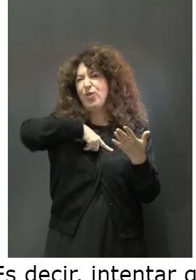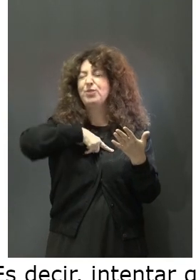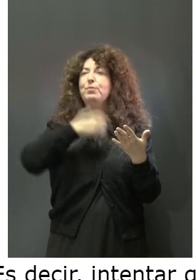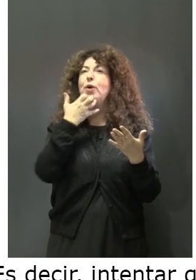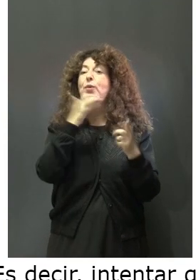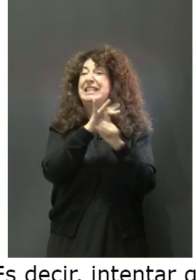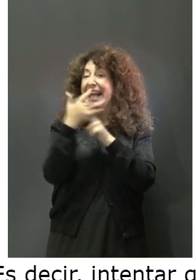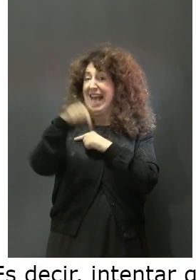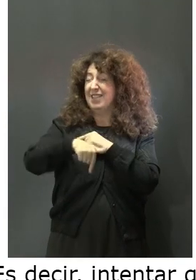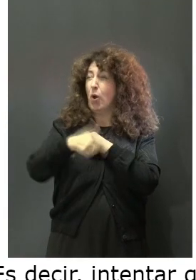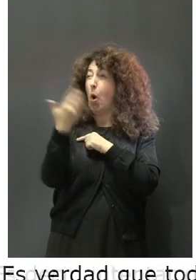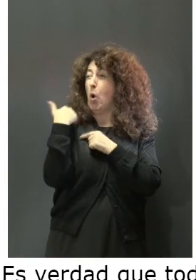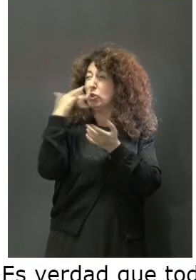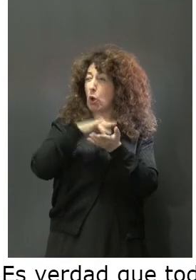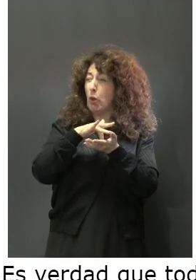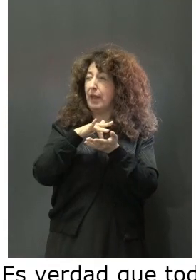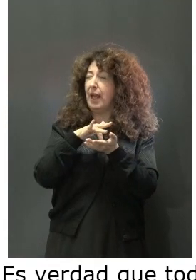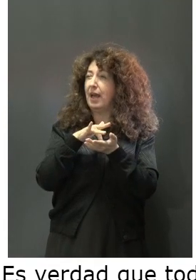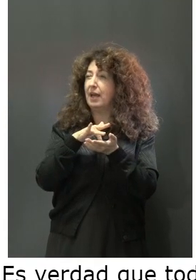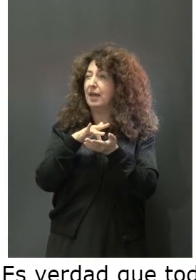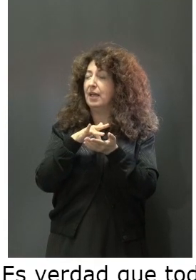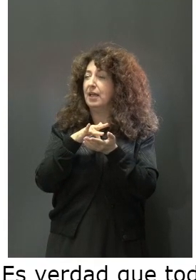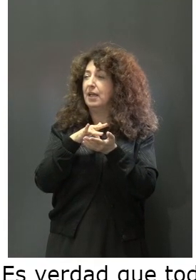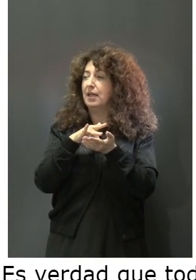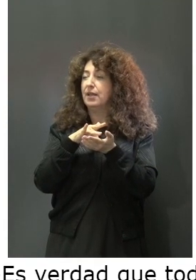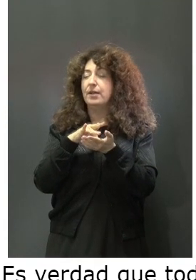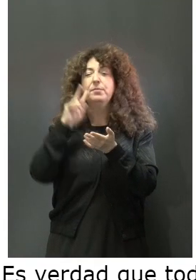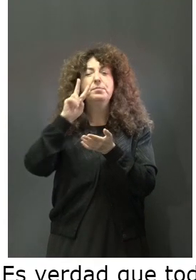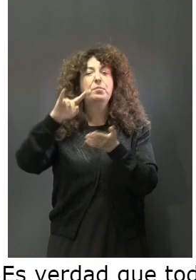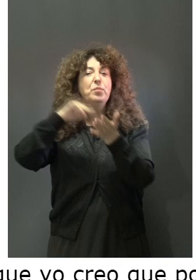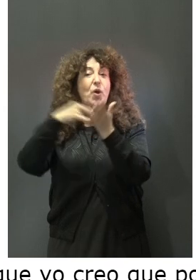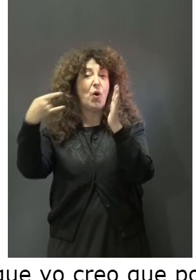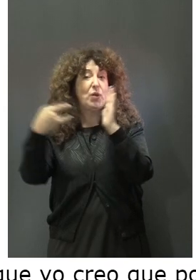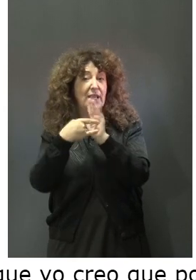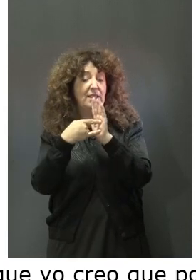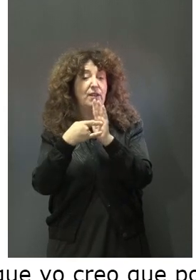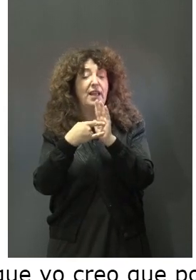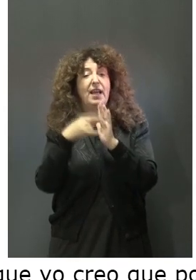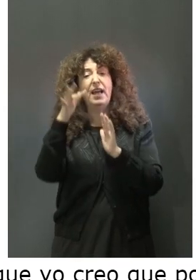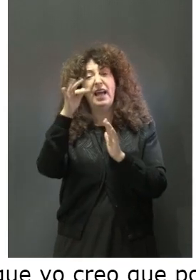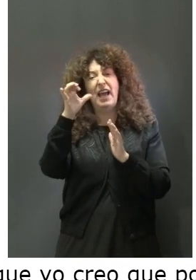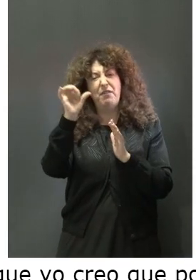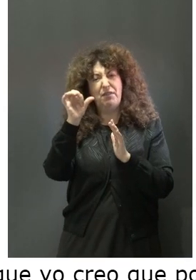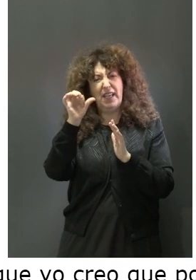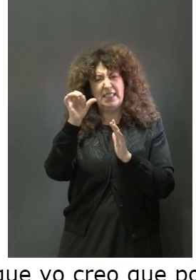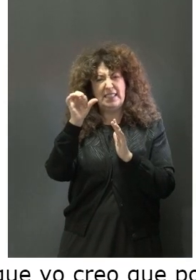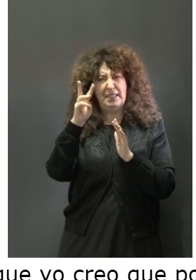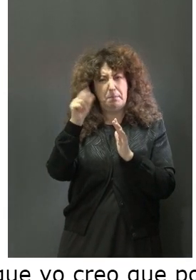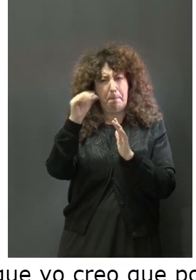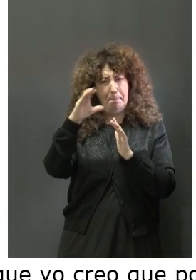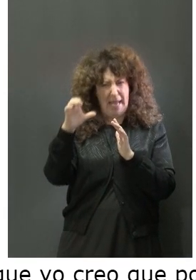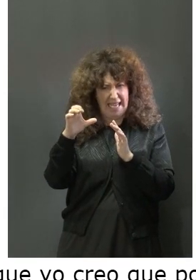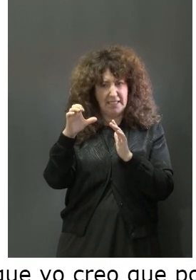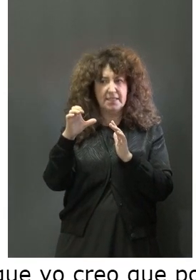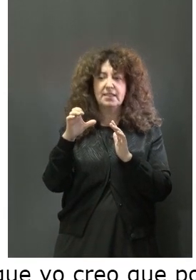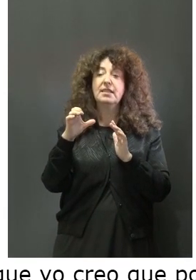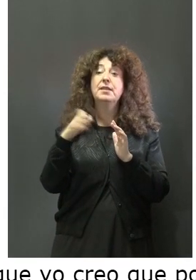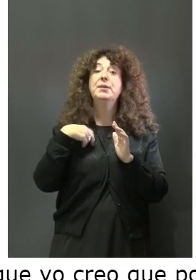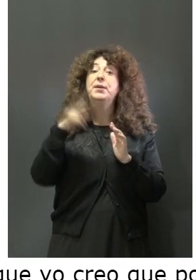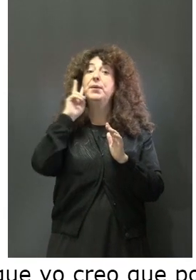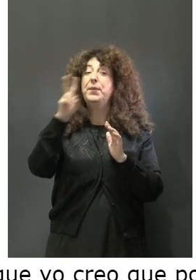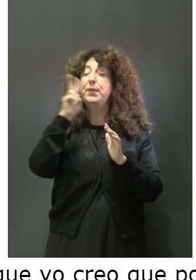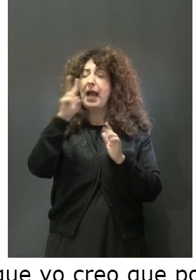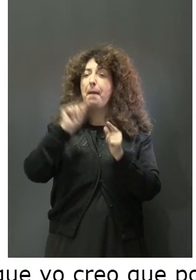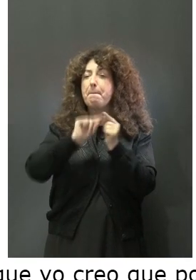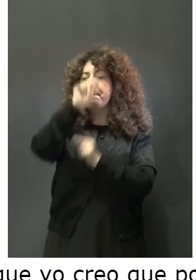este caso, yo el otro día viendo el proyecto este de DevSpace, pues me sorprendía pues viendo que el patrón de